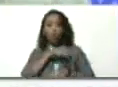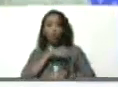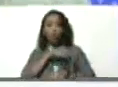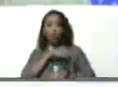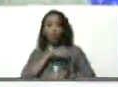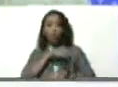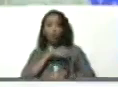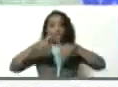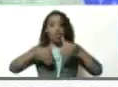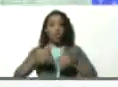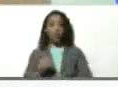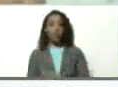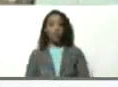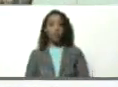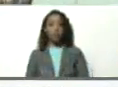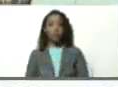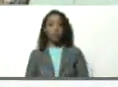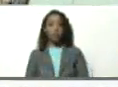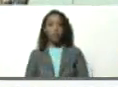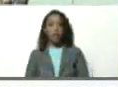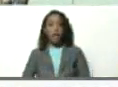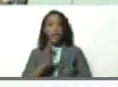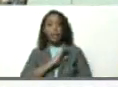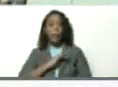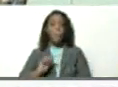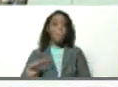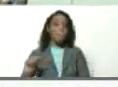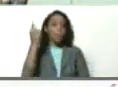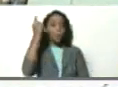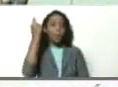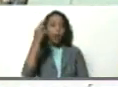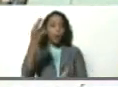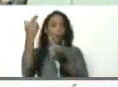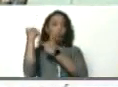país tenemos la primera responsabilidad